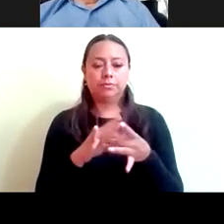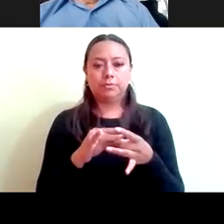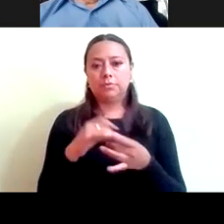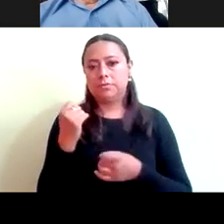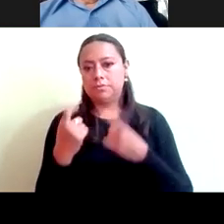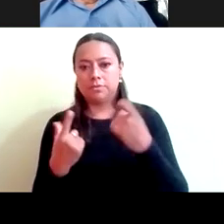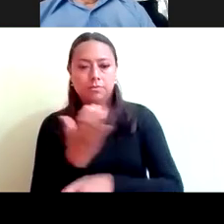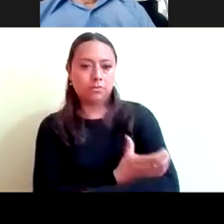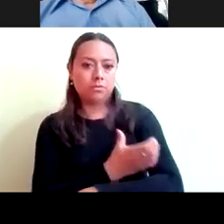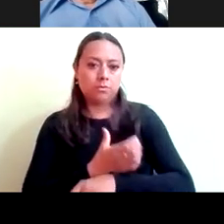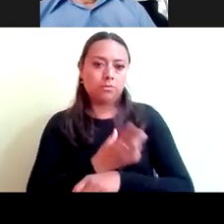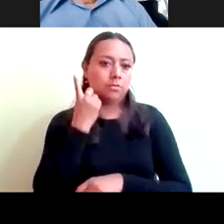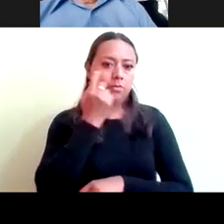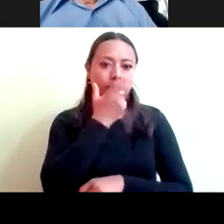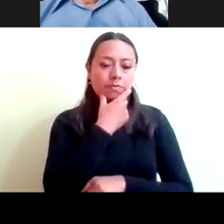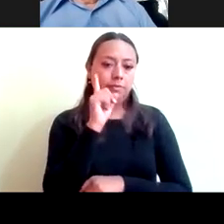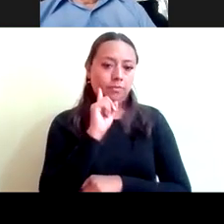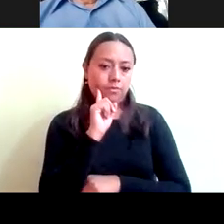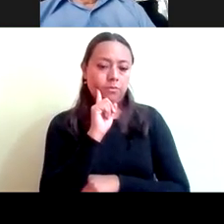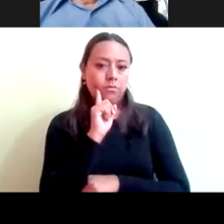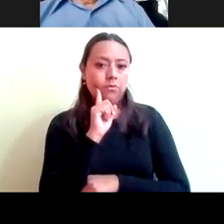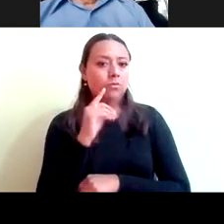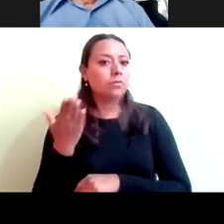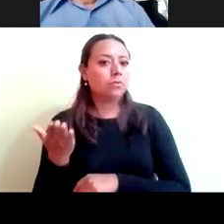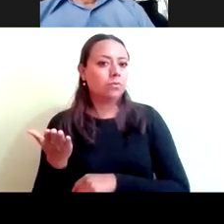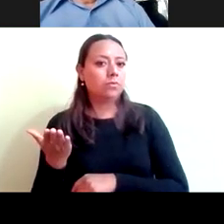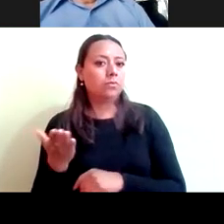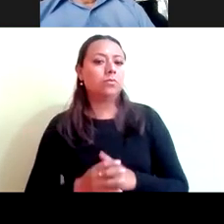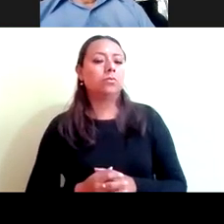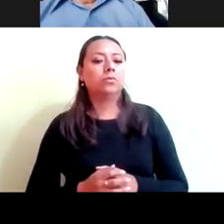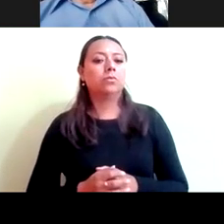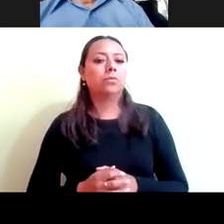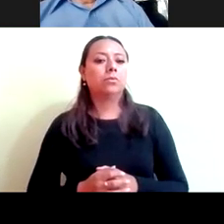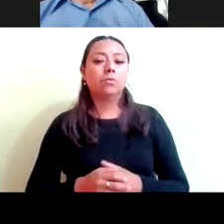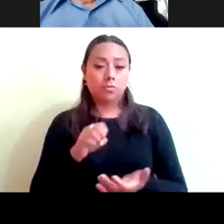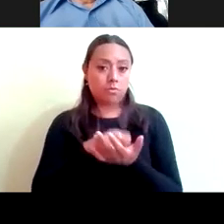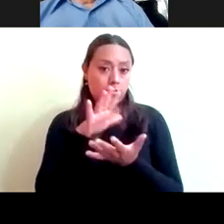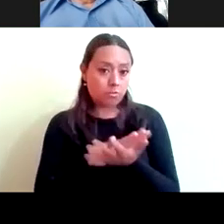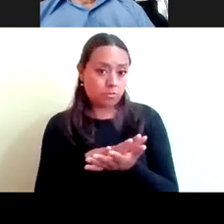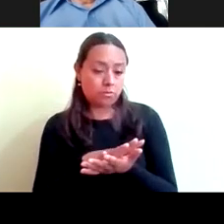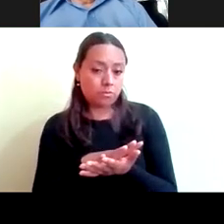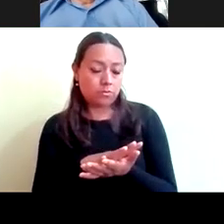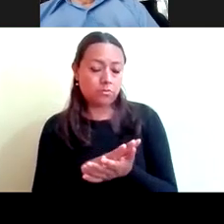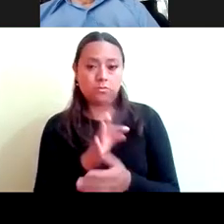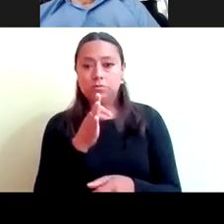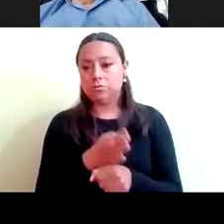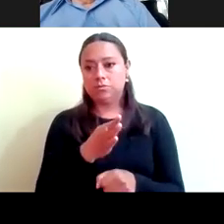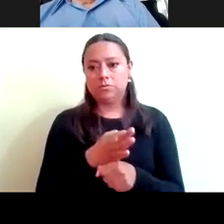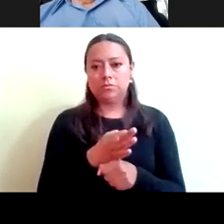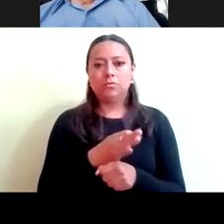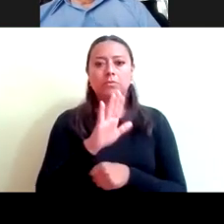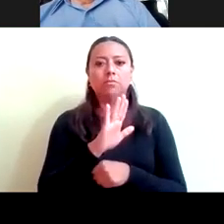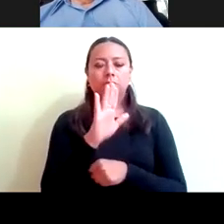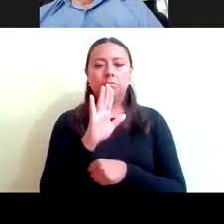compañeros legisladores es completamente distinto a lo que está plasmado en lo que se está pretendiendo imponer hoy con una